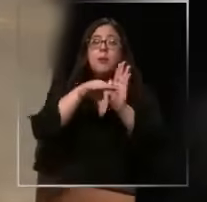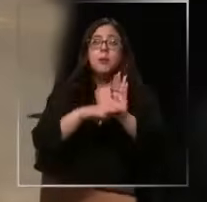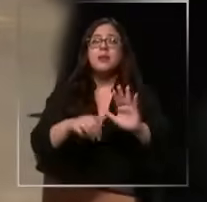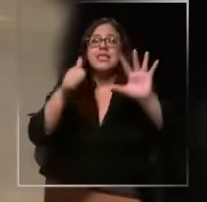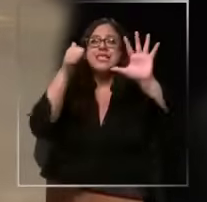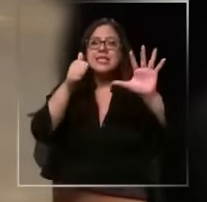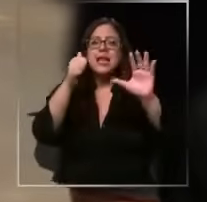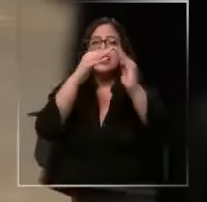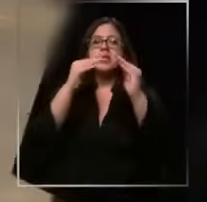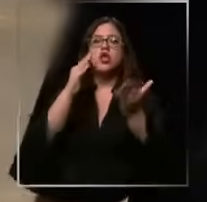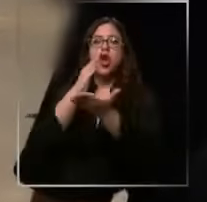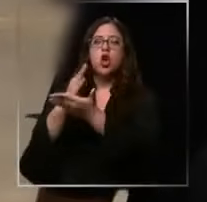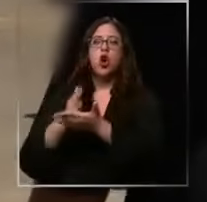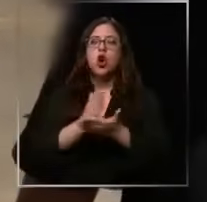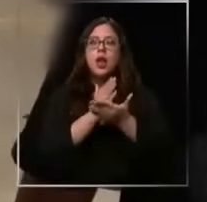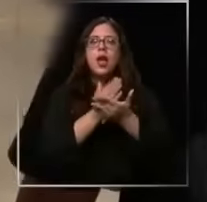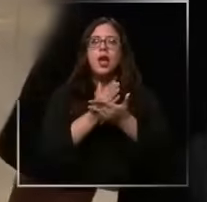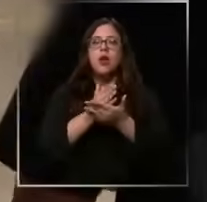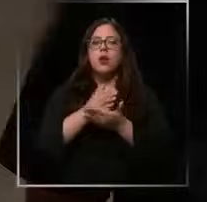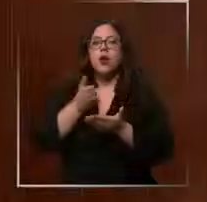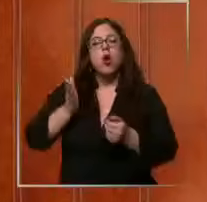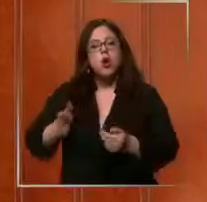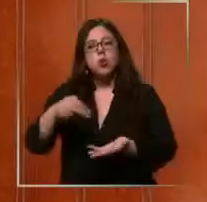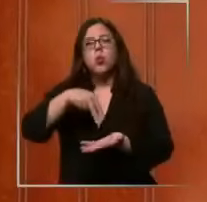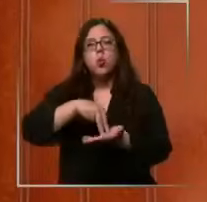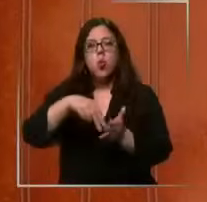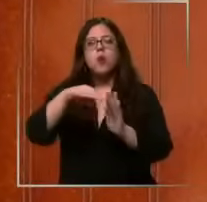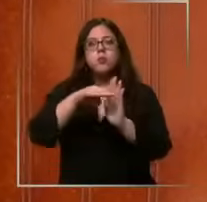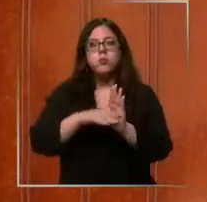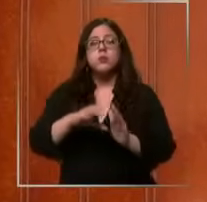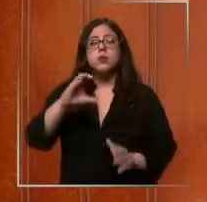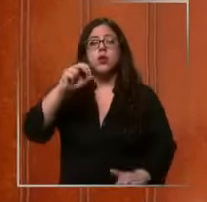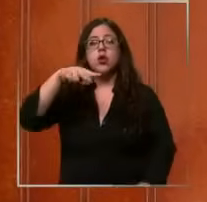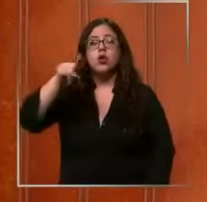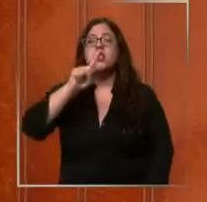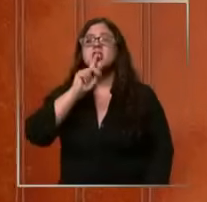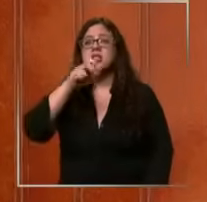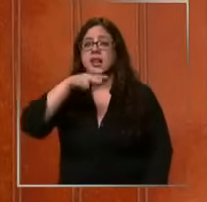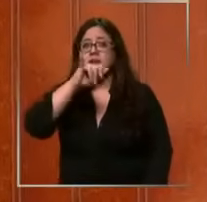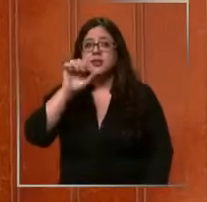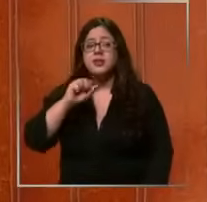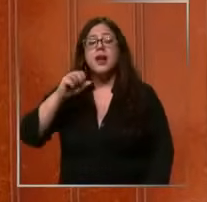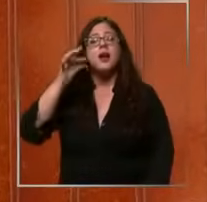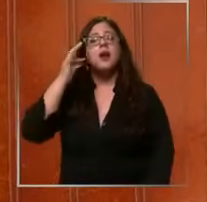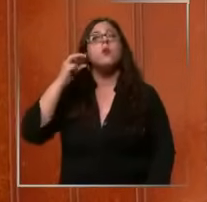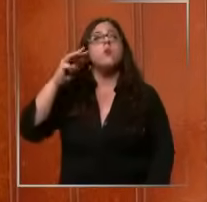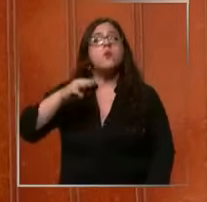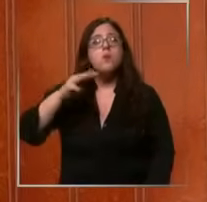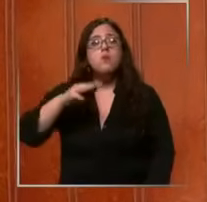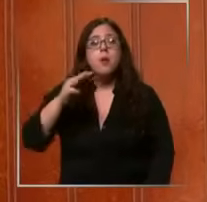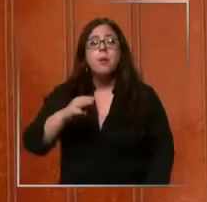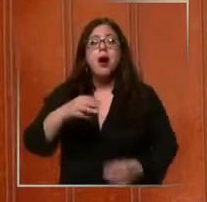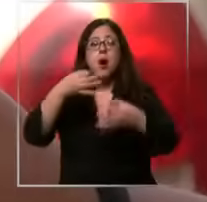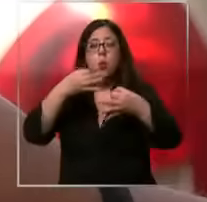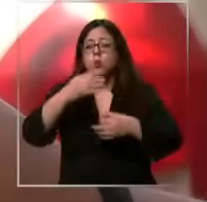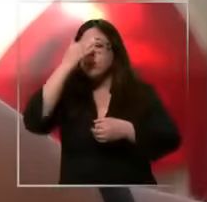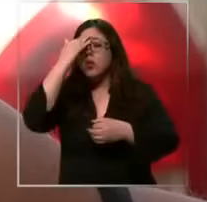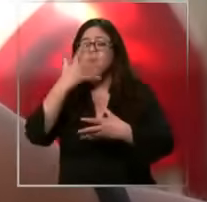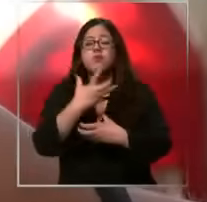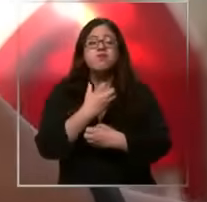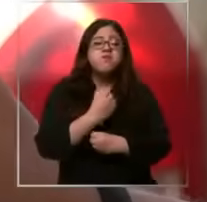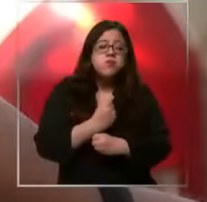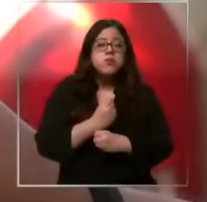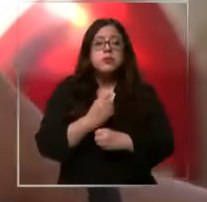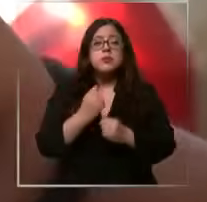6 colegios, sigue en lista de espera. Constanza es uno de los tantos apoderados que han vivido días de angustia y estrés.